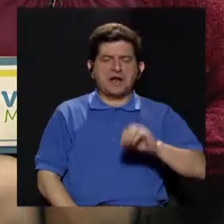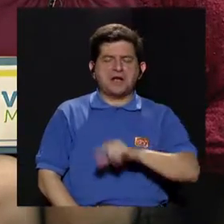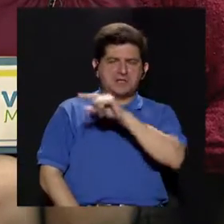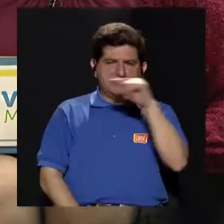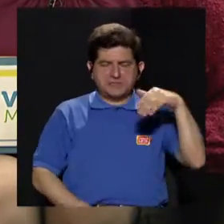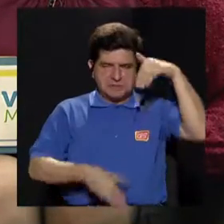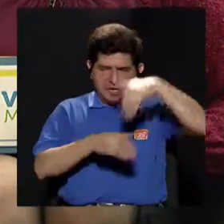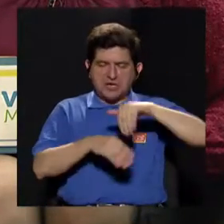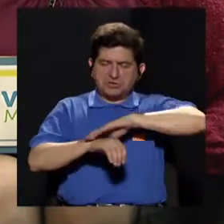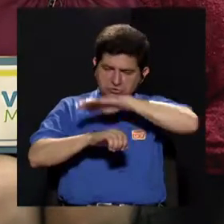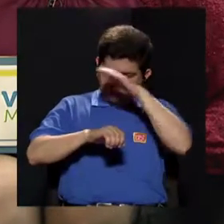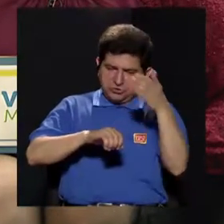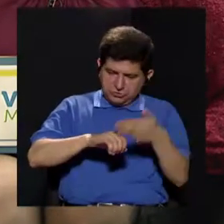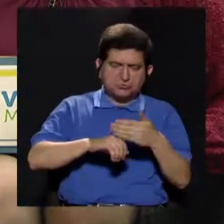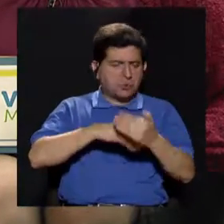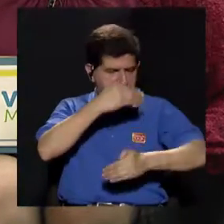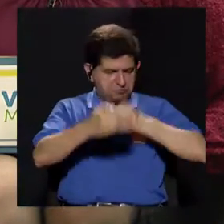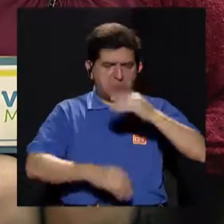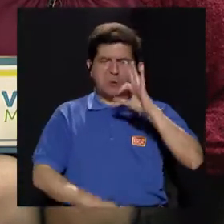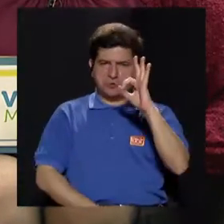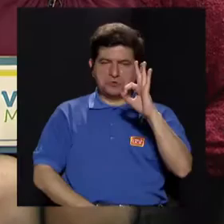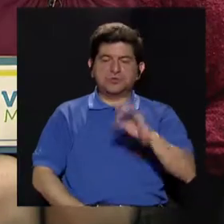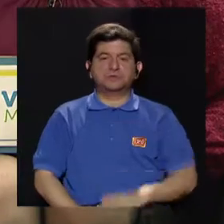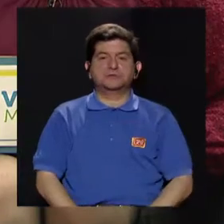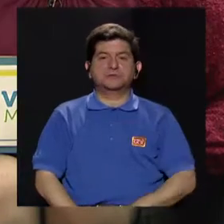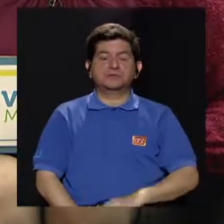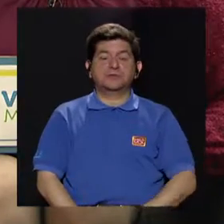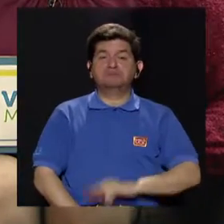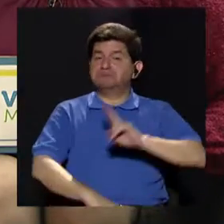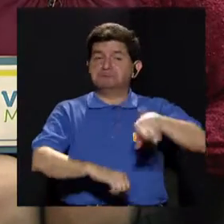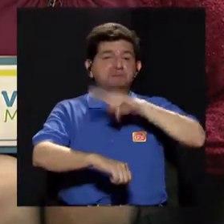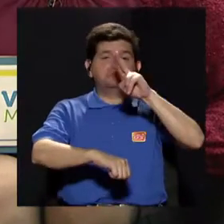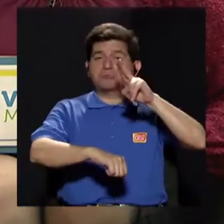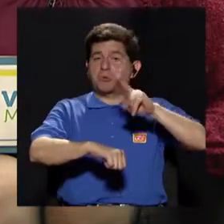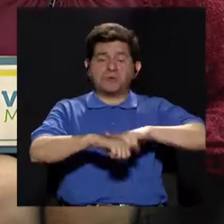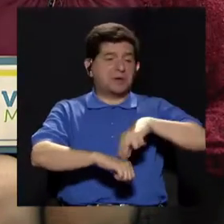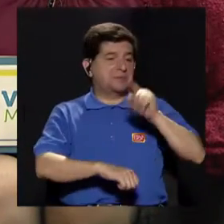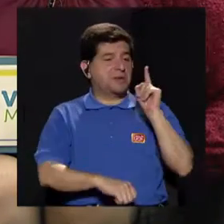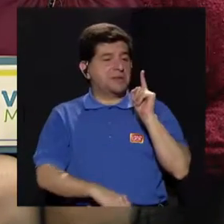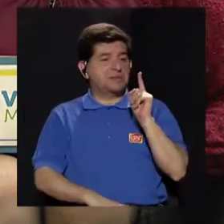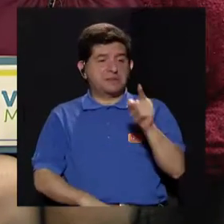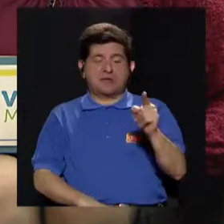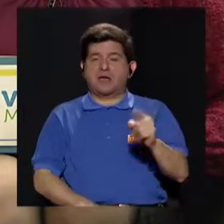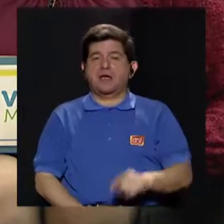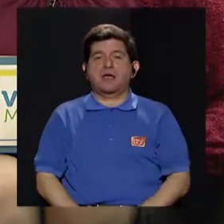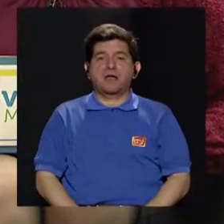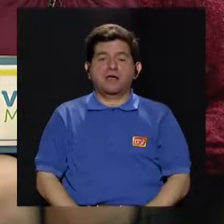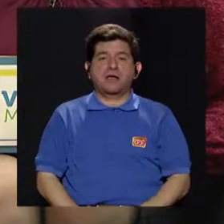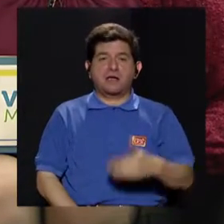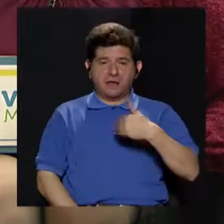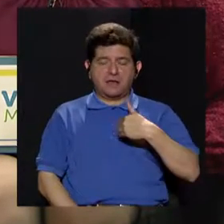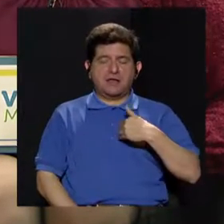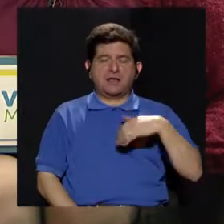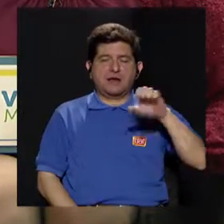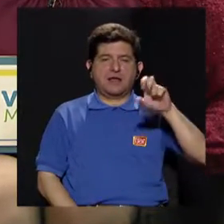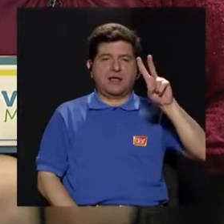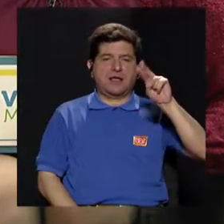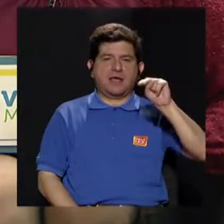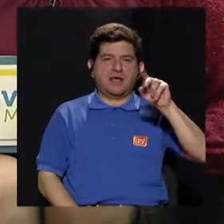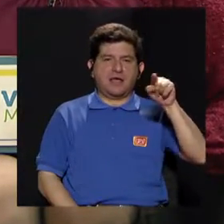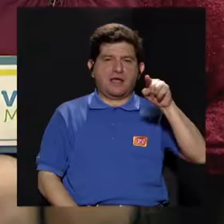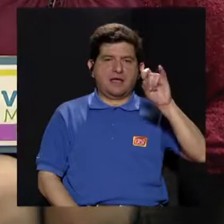in útero, la naturaleza lo hizo con la enzima